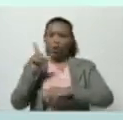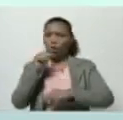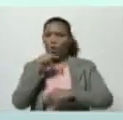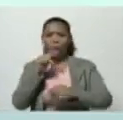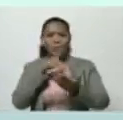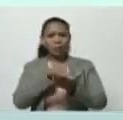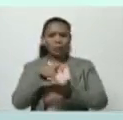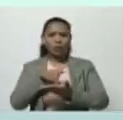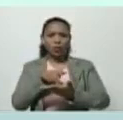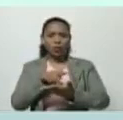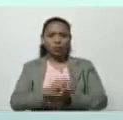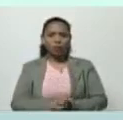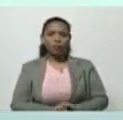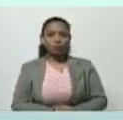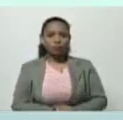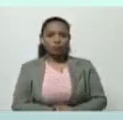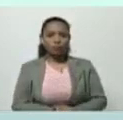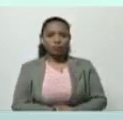candidatos.